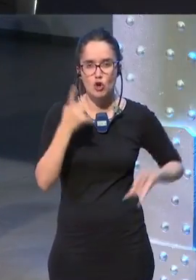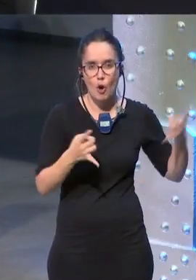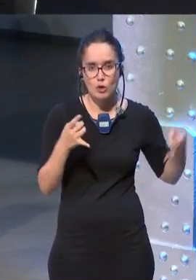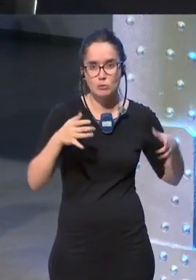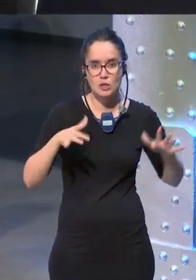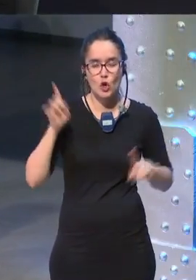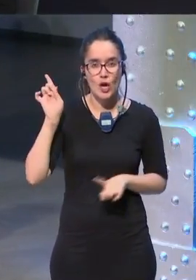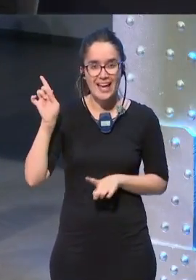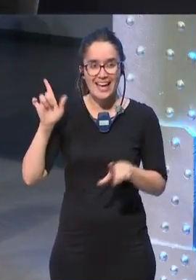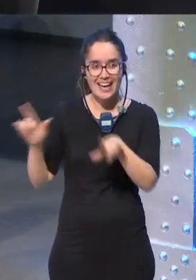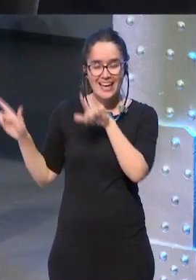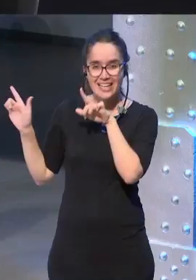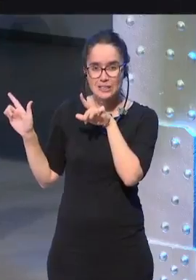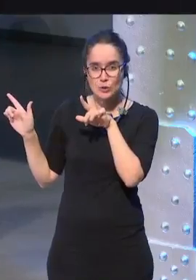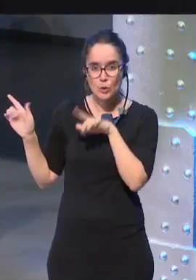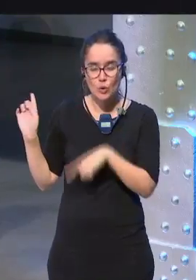Pero esto,